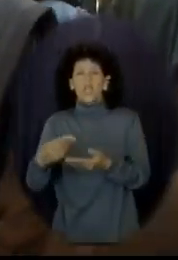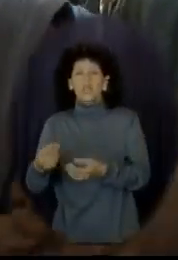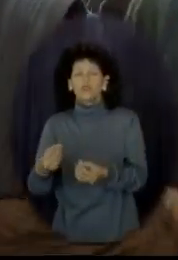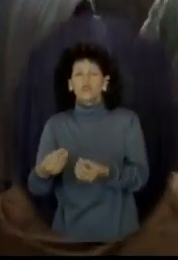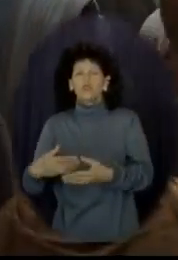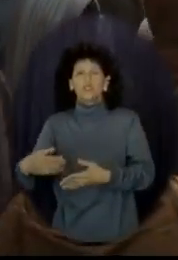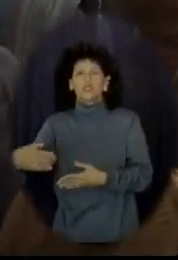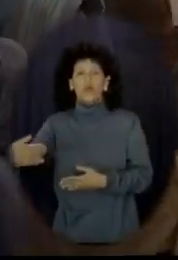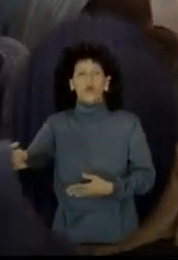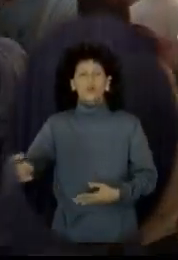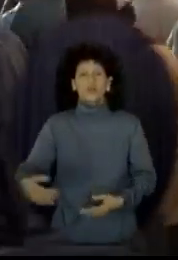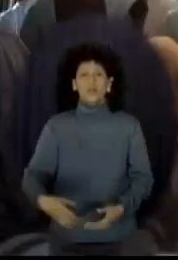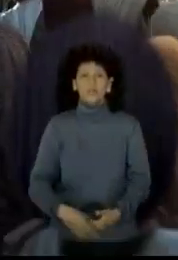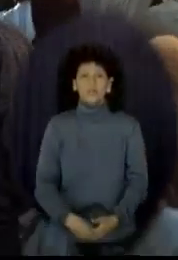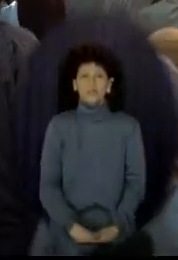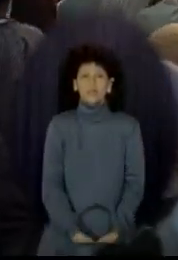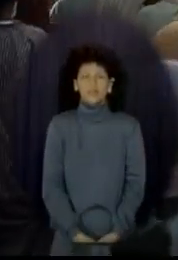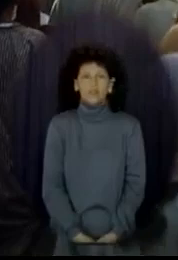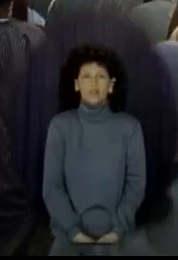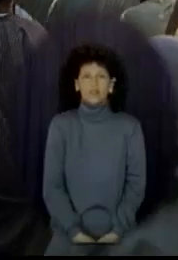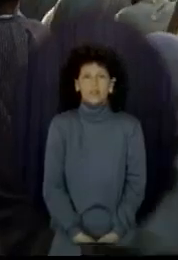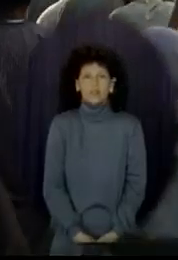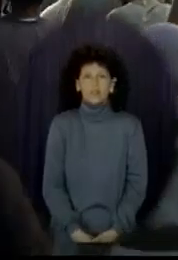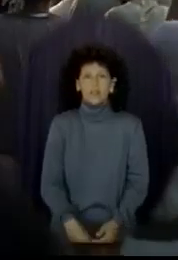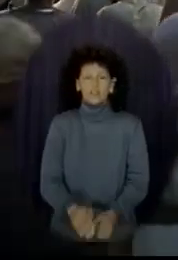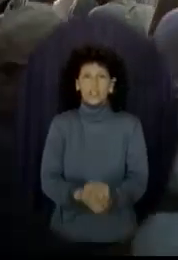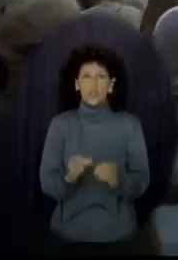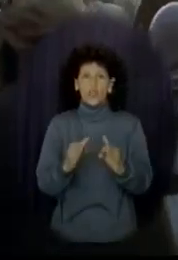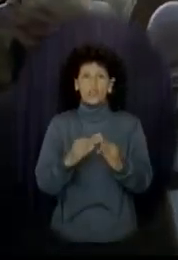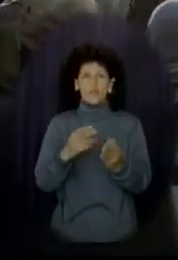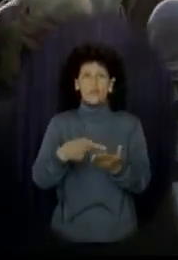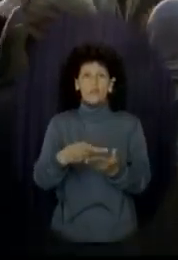¡Palomas! ¡Palomas aquí, señores! ¡Palomas!